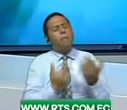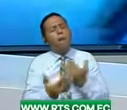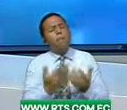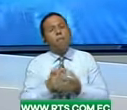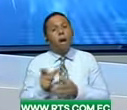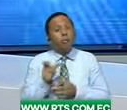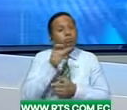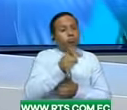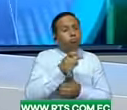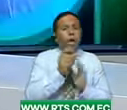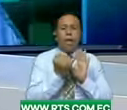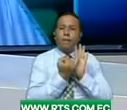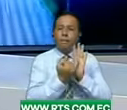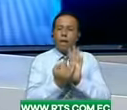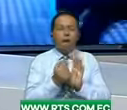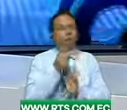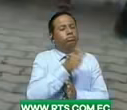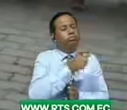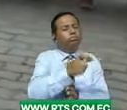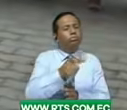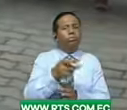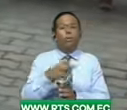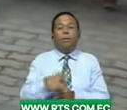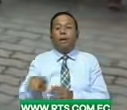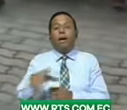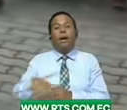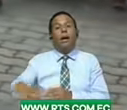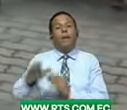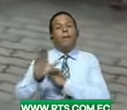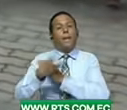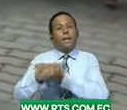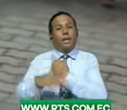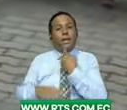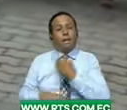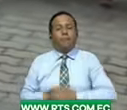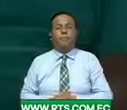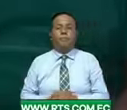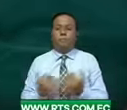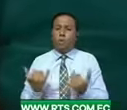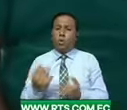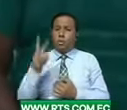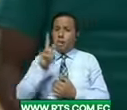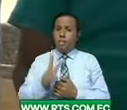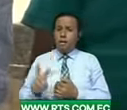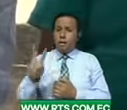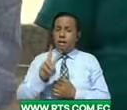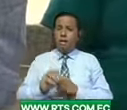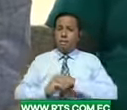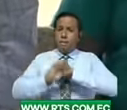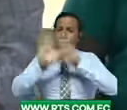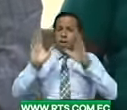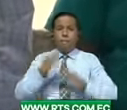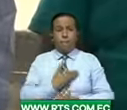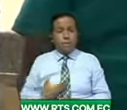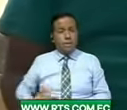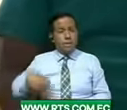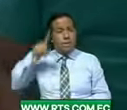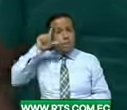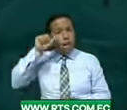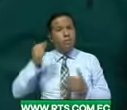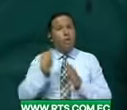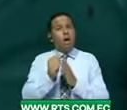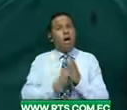tarde visitó Ballenita. Veamos. Este día viernes, en horas de la mañana, el presidente Guillermo Lasso cumplió su agenda en la